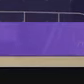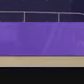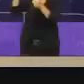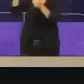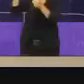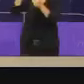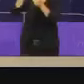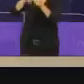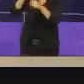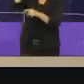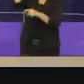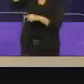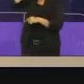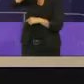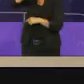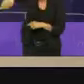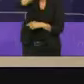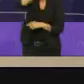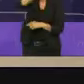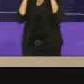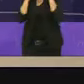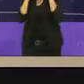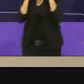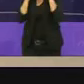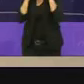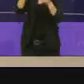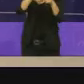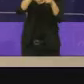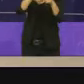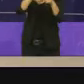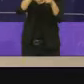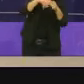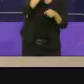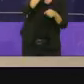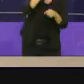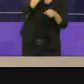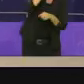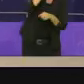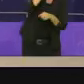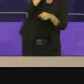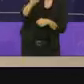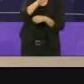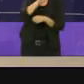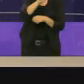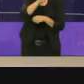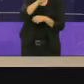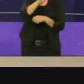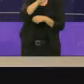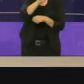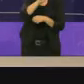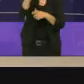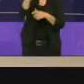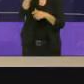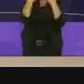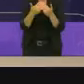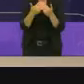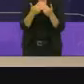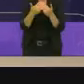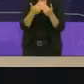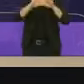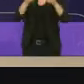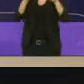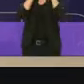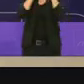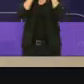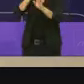todos, sin importar tu afiliación al IMSS, al Issste, o si no la tienes, para evitar las colas y los